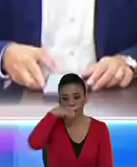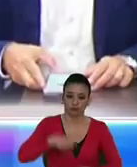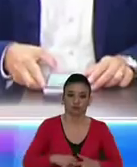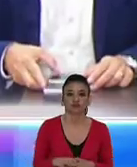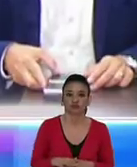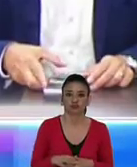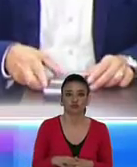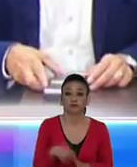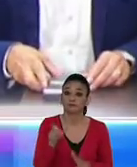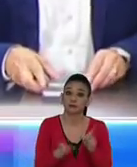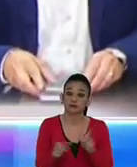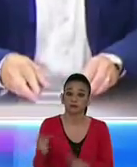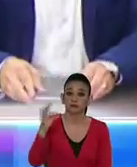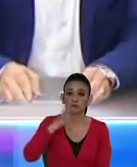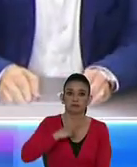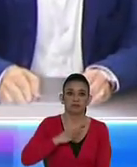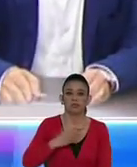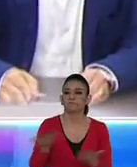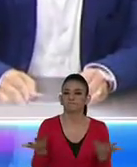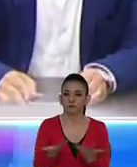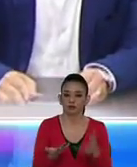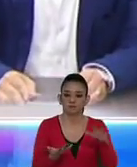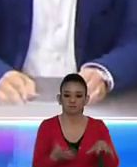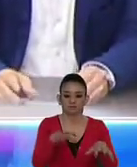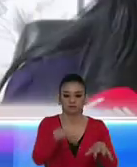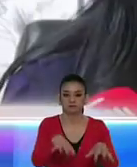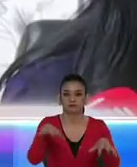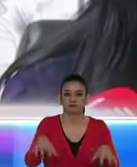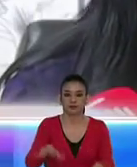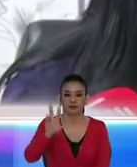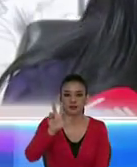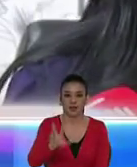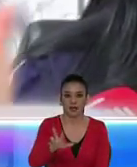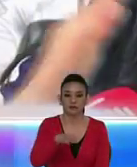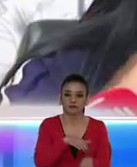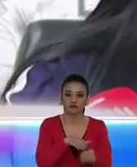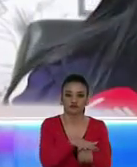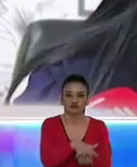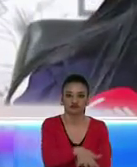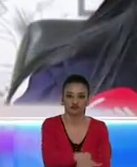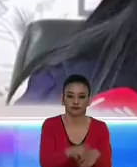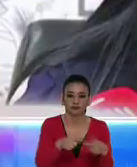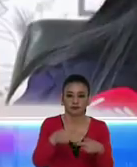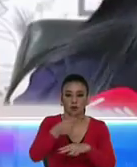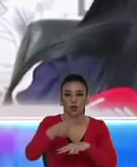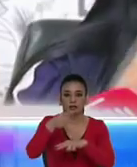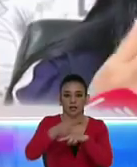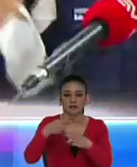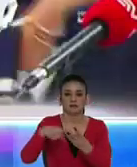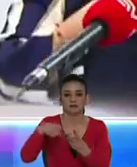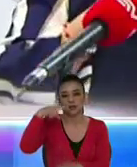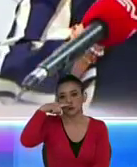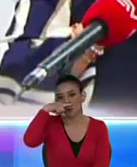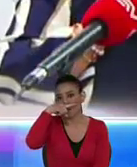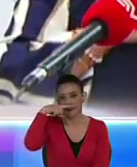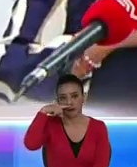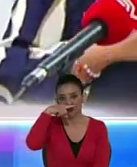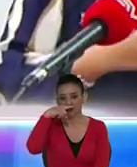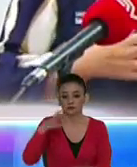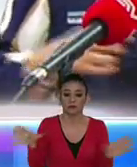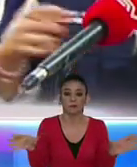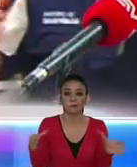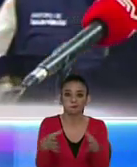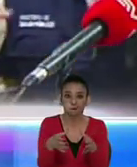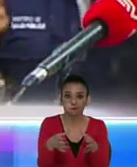pacientes contagiados están distribuidos en 3 provincias, Los Ríos, Guayas y Sucumbíos. Sobre el cerco epidemiológico,